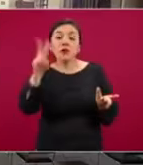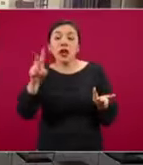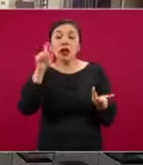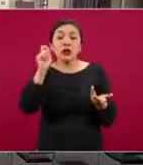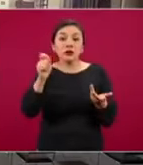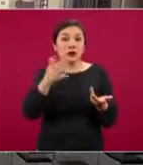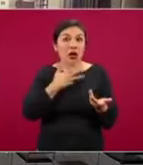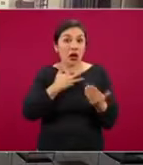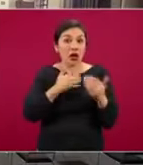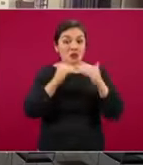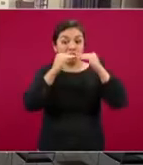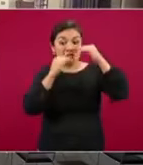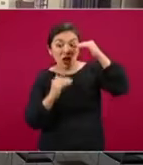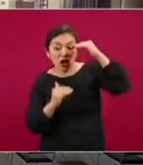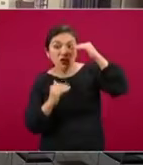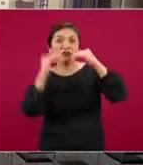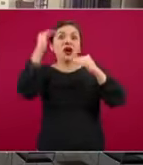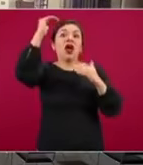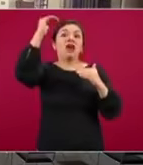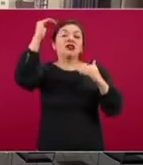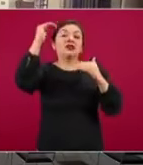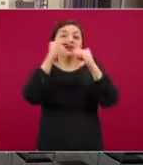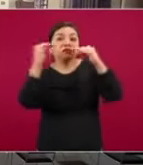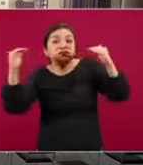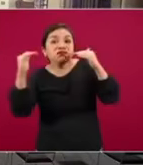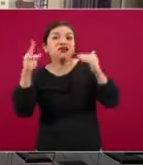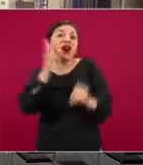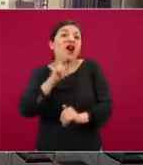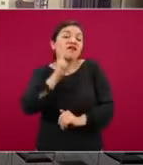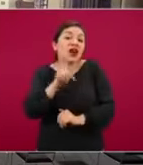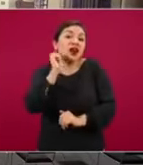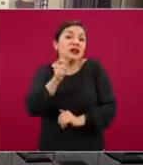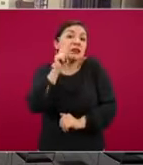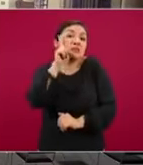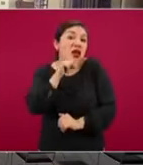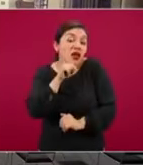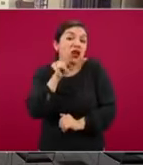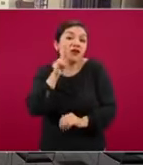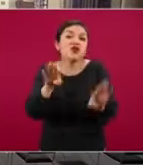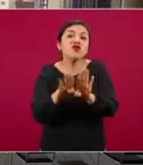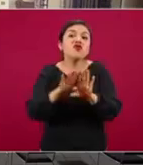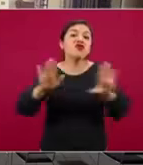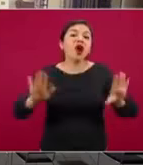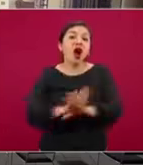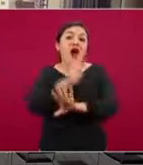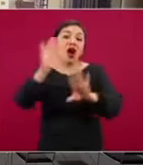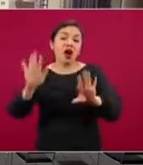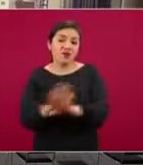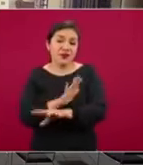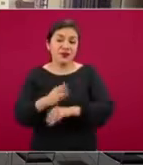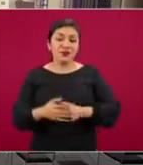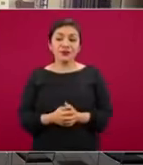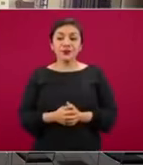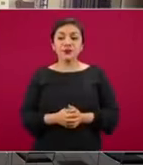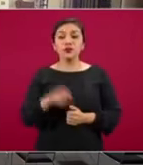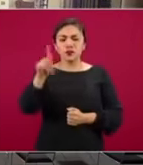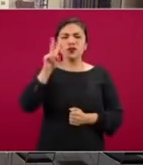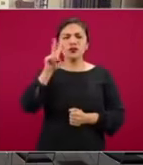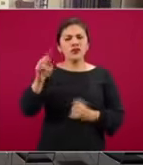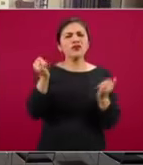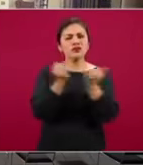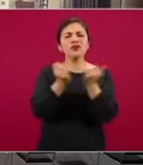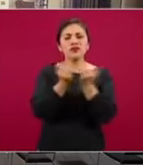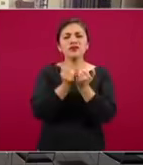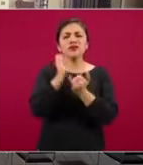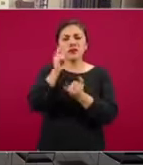qué disminución o en su momento incremento pudiéramos tener en las diferentes curvas que estamos viendo. Como podemos también